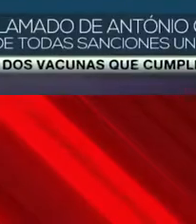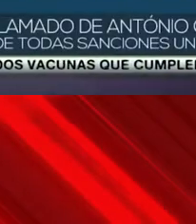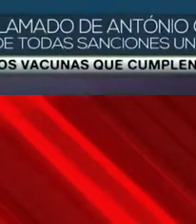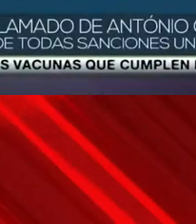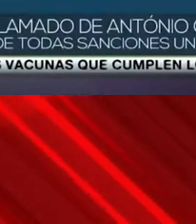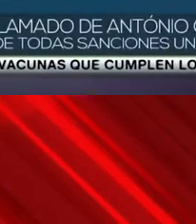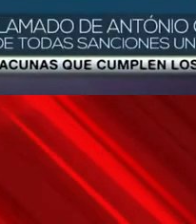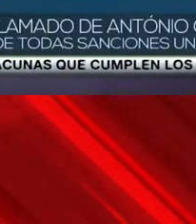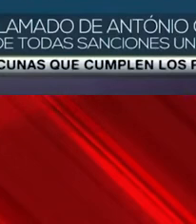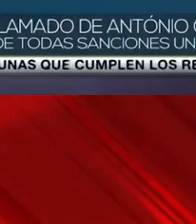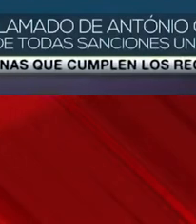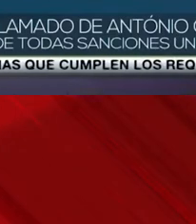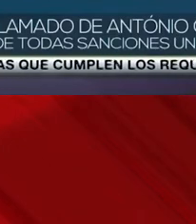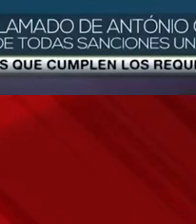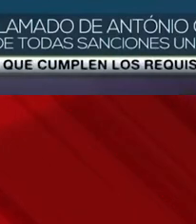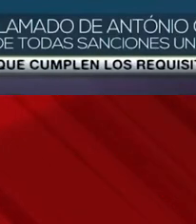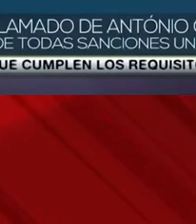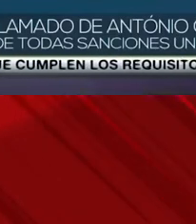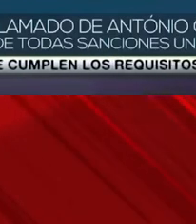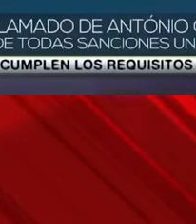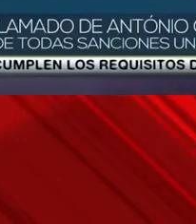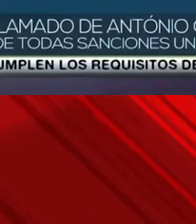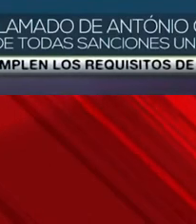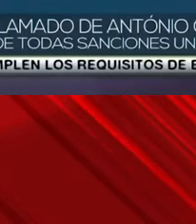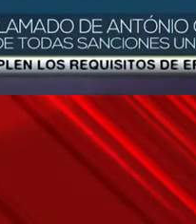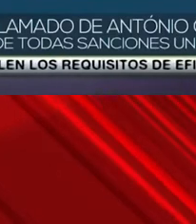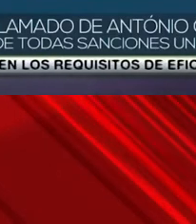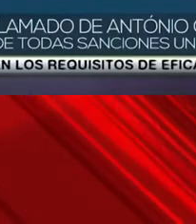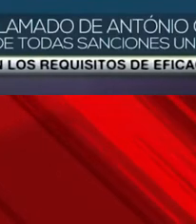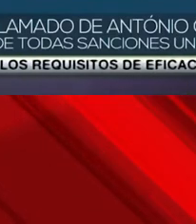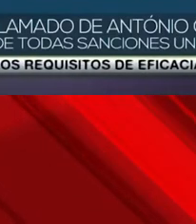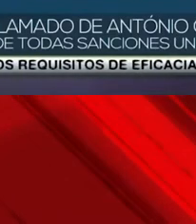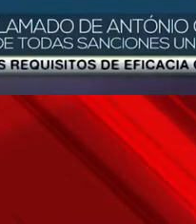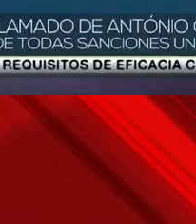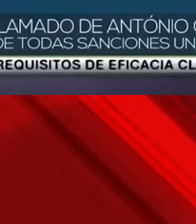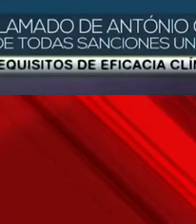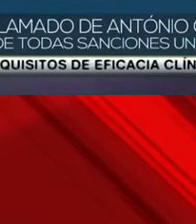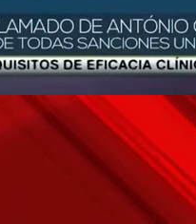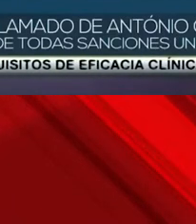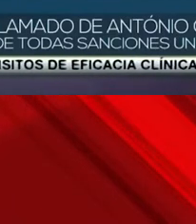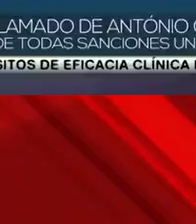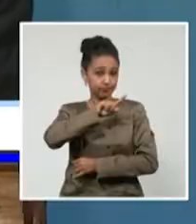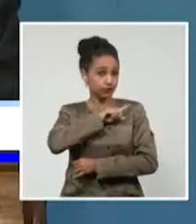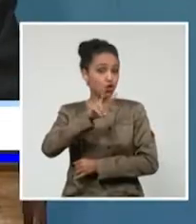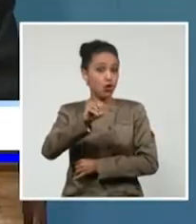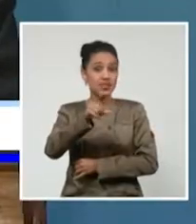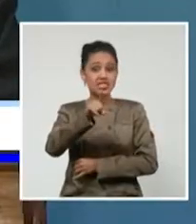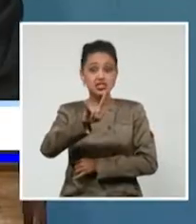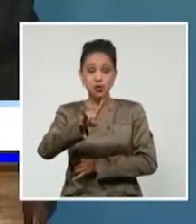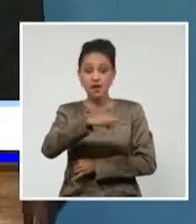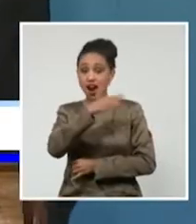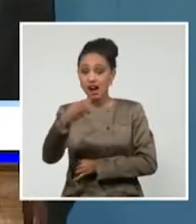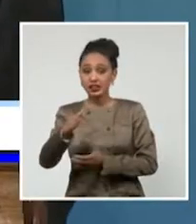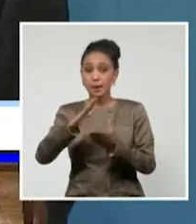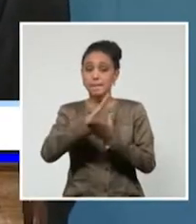quienes aconsejan a La Habana aceptar unas elecciones multipartidistas, según las exigencias de Washington.